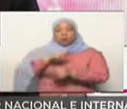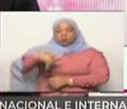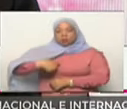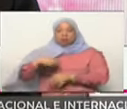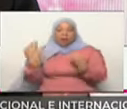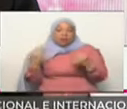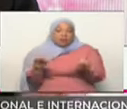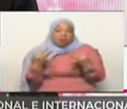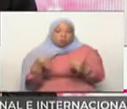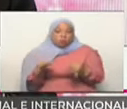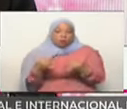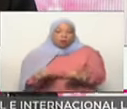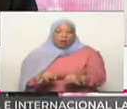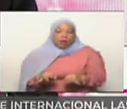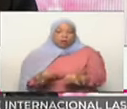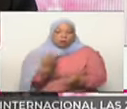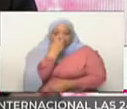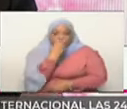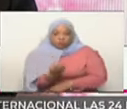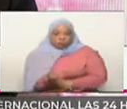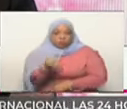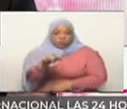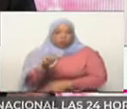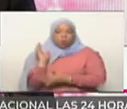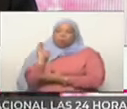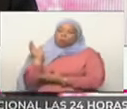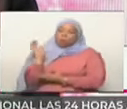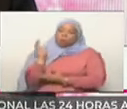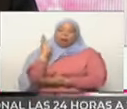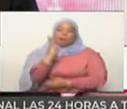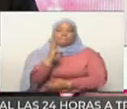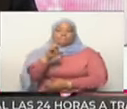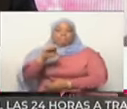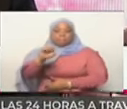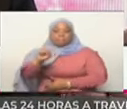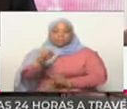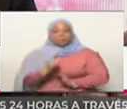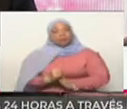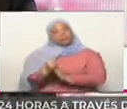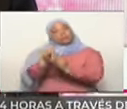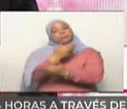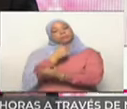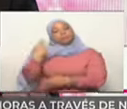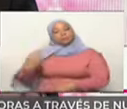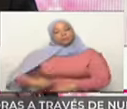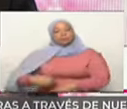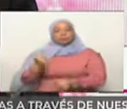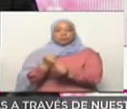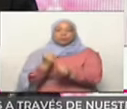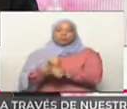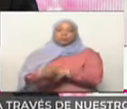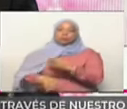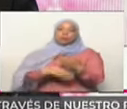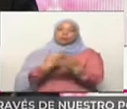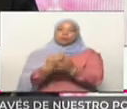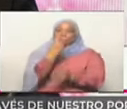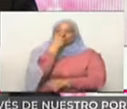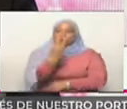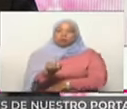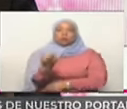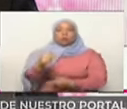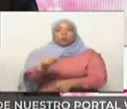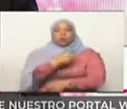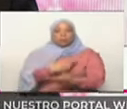natural ser invitados a la cumbre de los BRICS por uno de los grandes líderes mundiales, porque yo llegué ahí invitado por